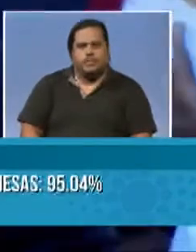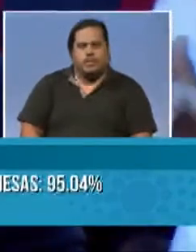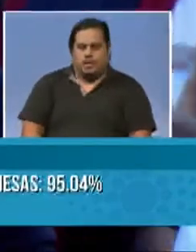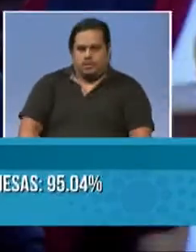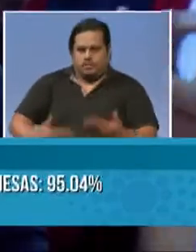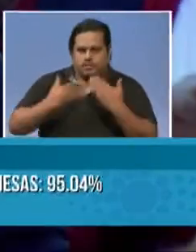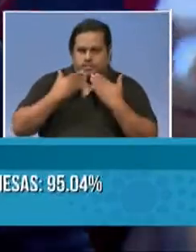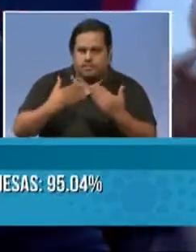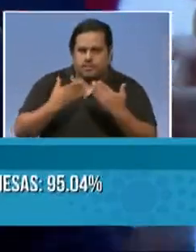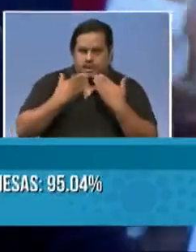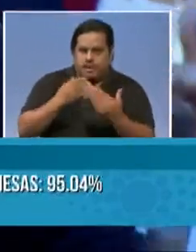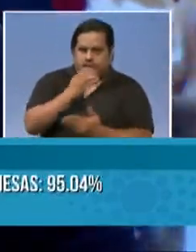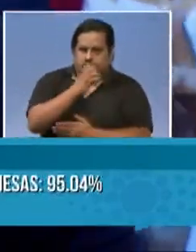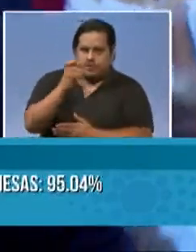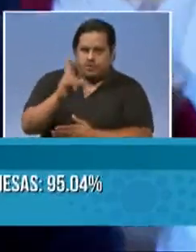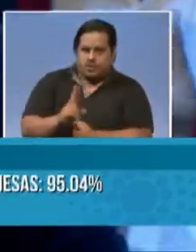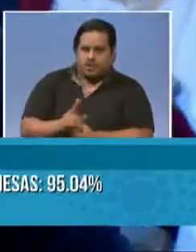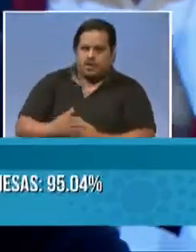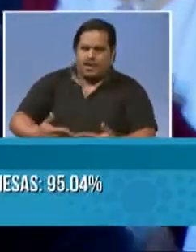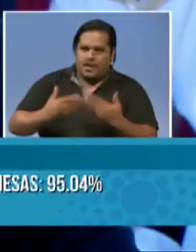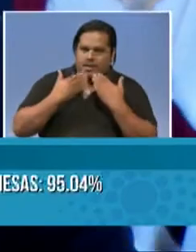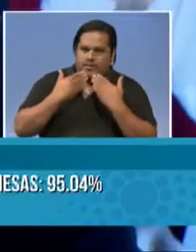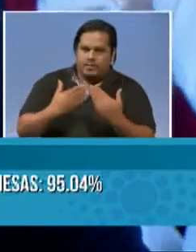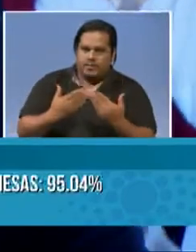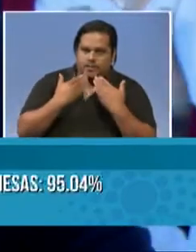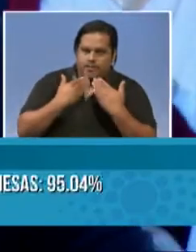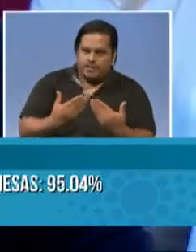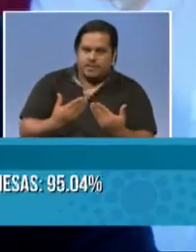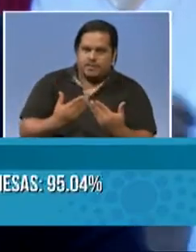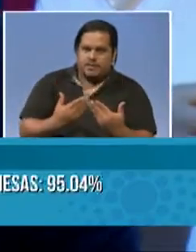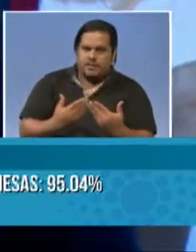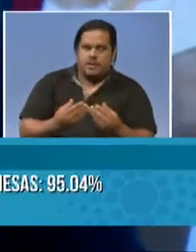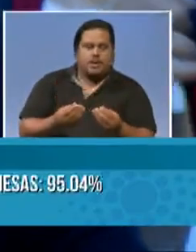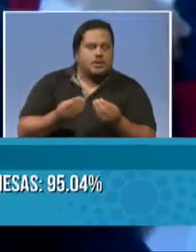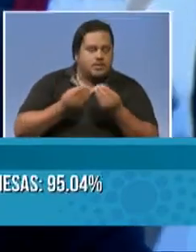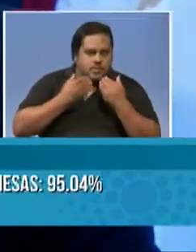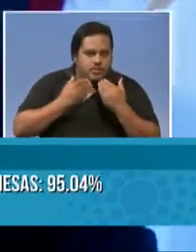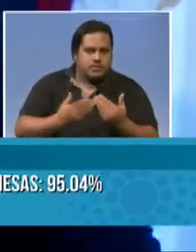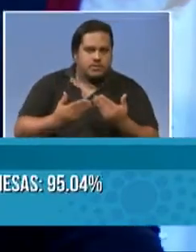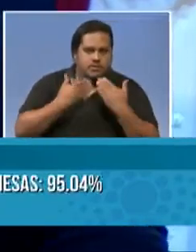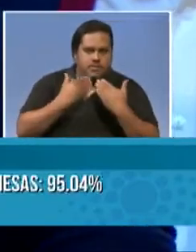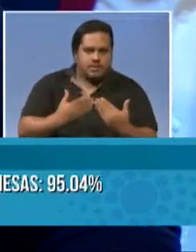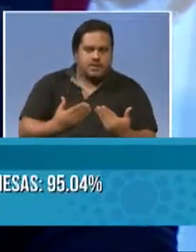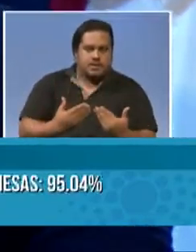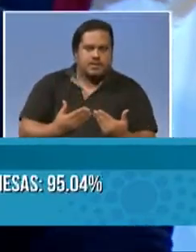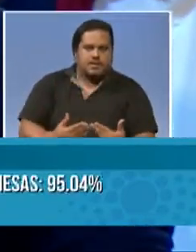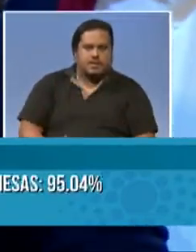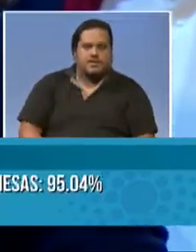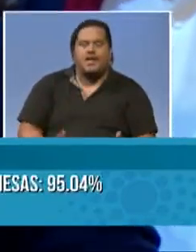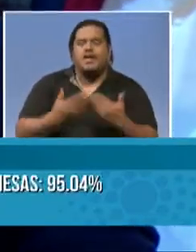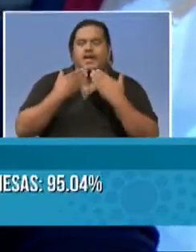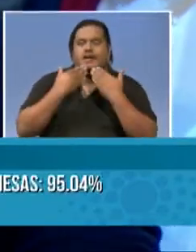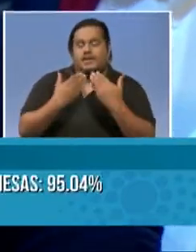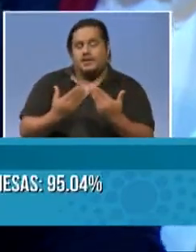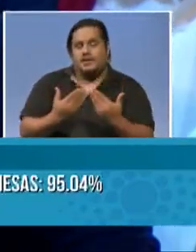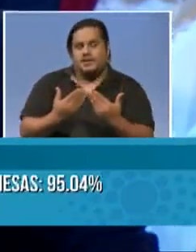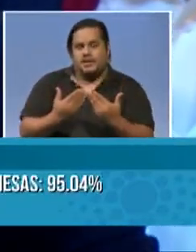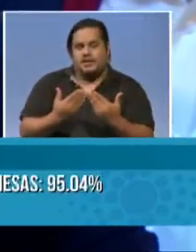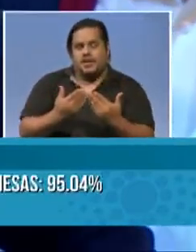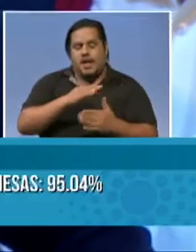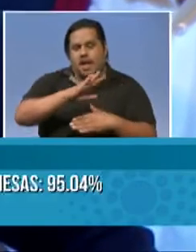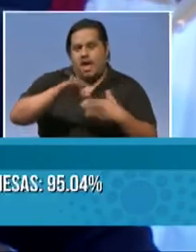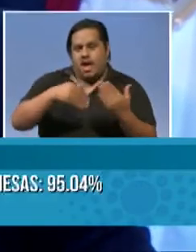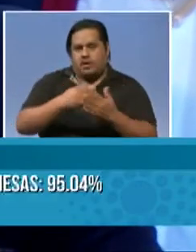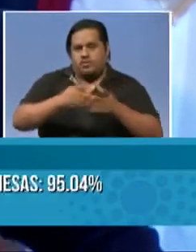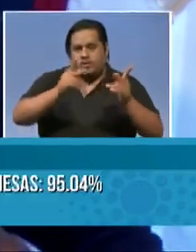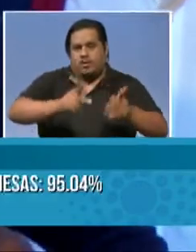Muchísimas gracias, Costa Rica. Muchísimas, muchísimas, muchísimas gracias. Gracias a